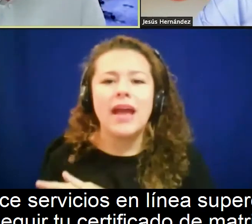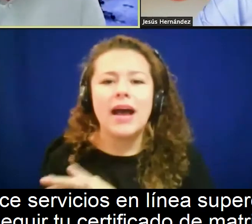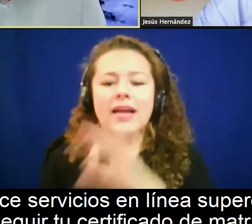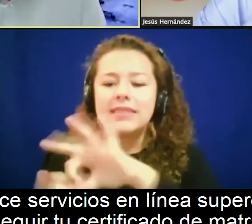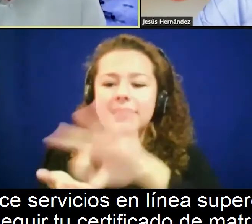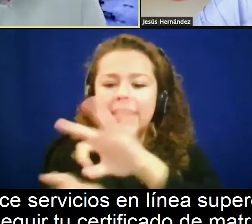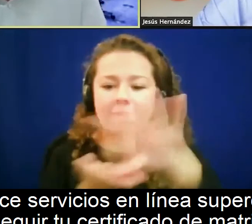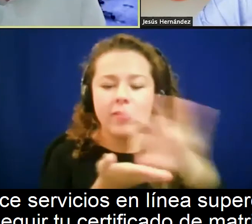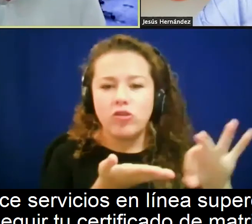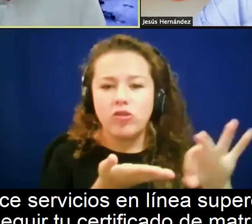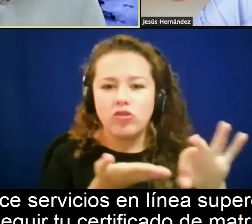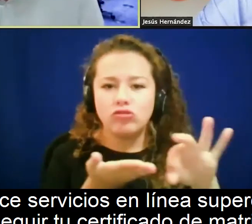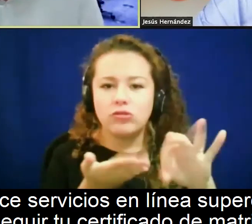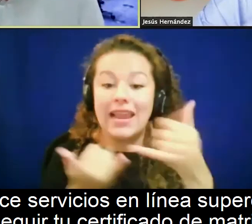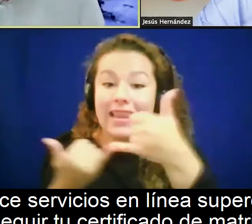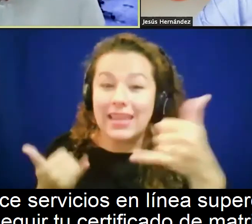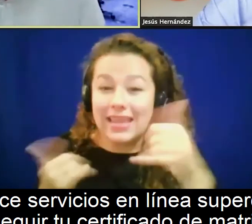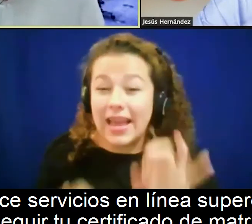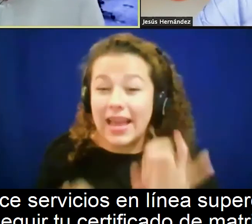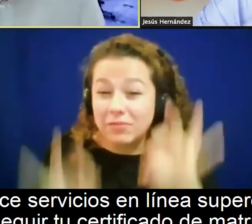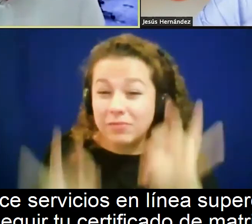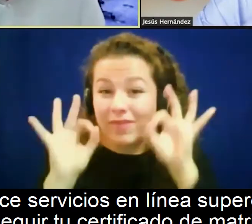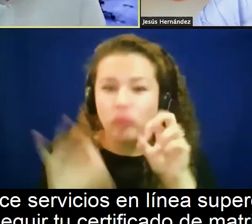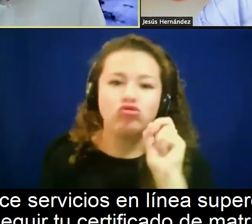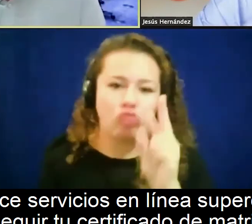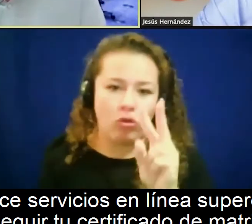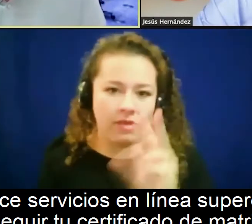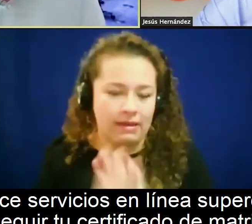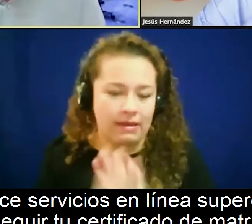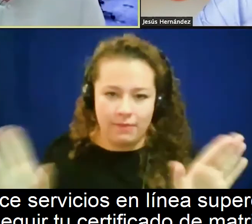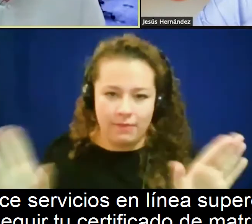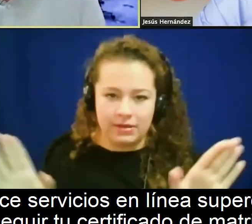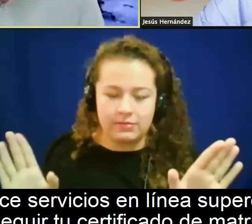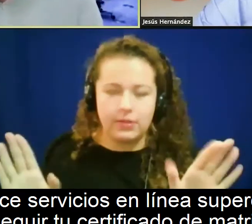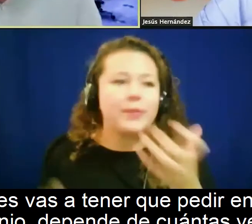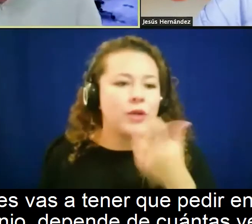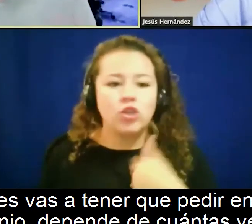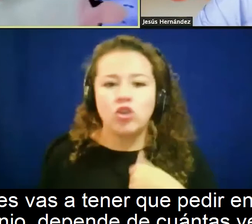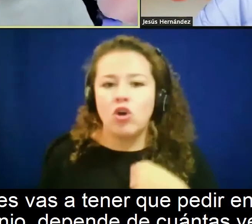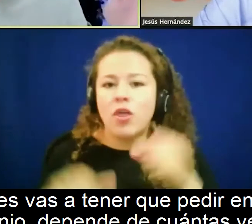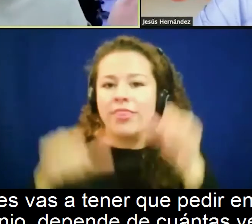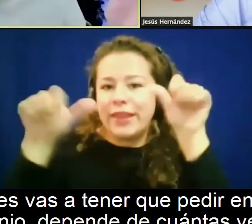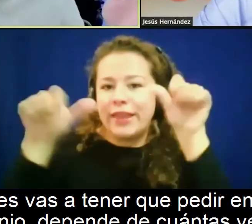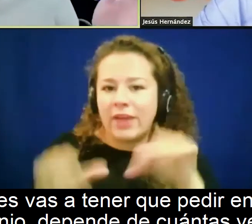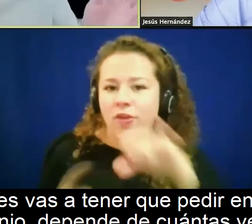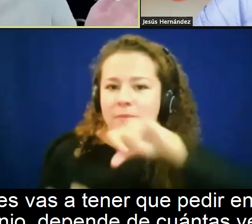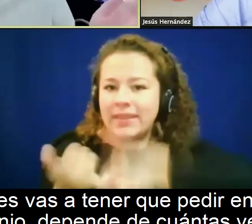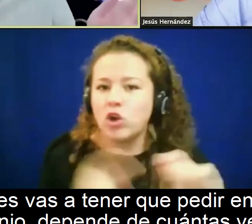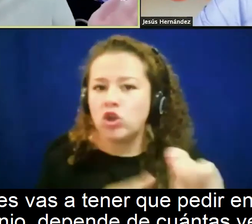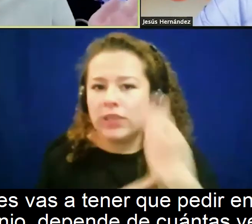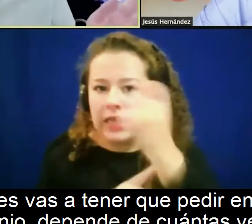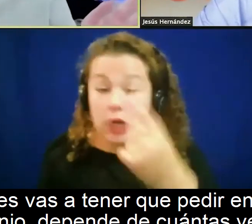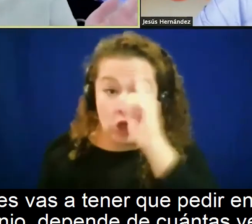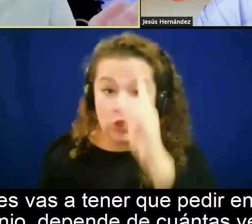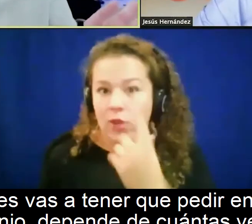servicios en línea súper específicos, del estilo conseguir tu certificado de matrimonio. No sé cuántas veces vas a tener que pedir tú en la